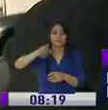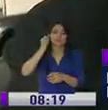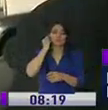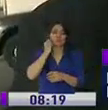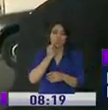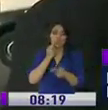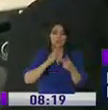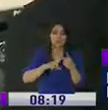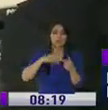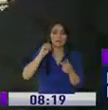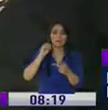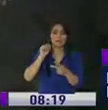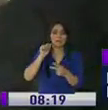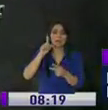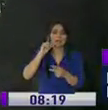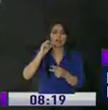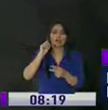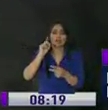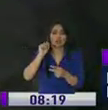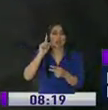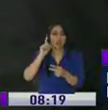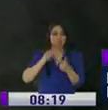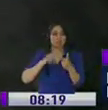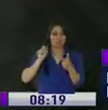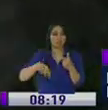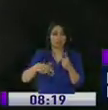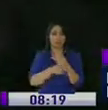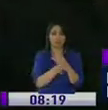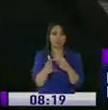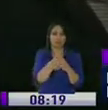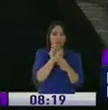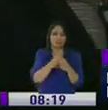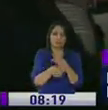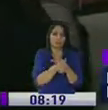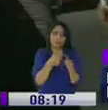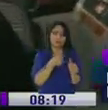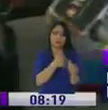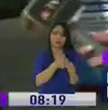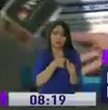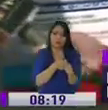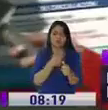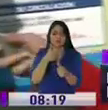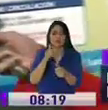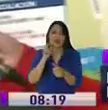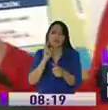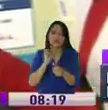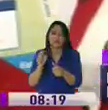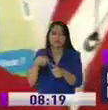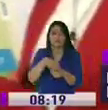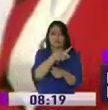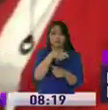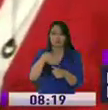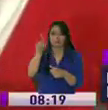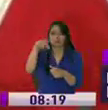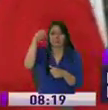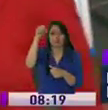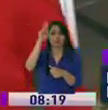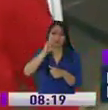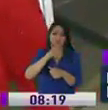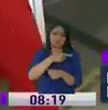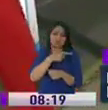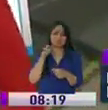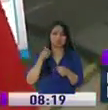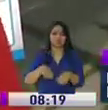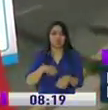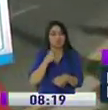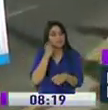tenemos la Maldonado, donde podemos tomar calles aledañas que son cerca a la Rodrigo de Chávez para podernos dirigirse al norte, al sur de la ciudad.